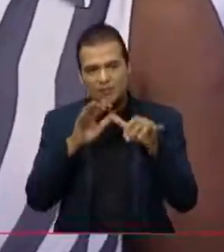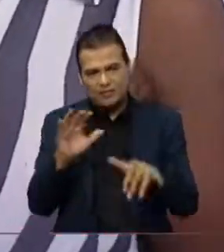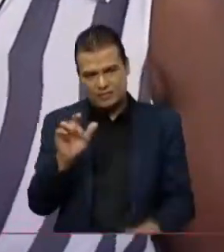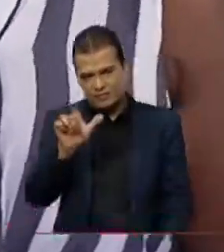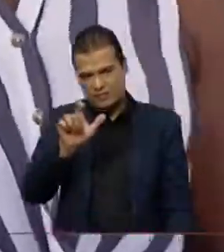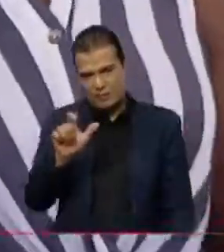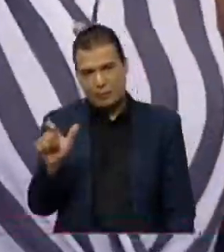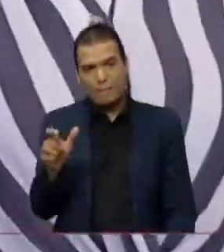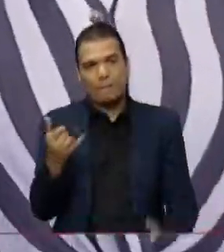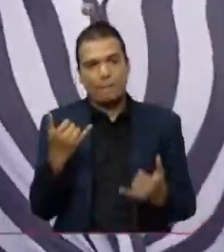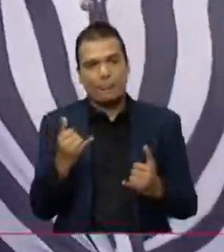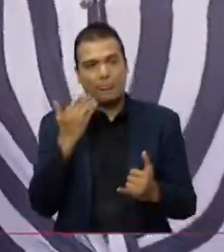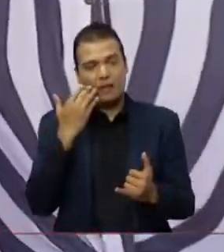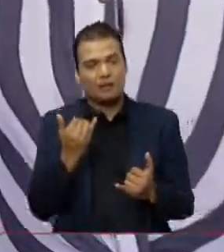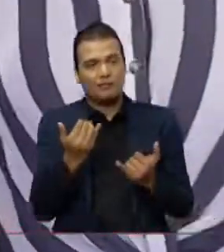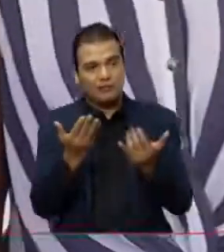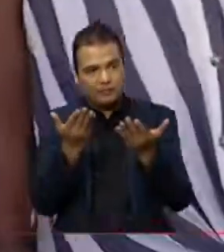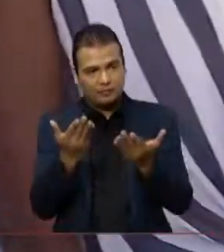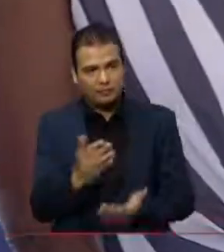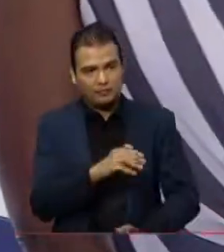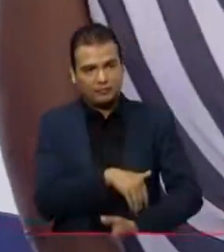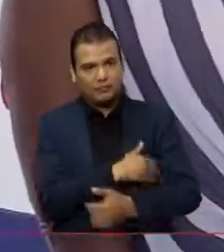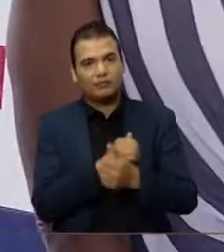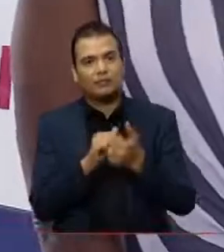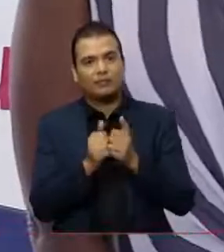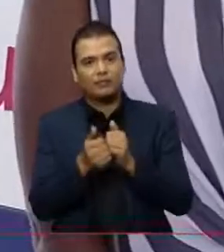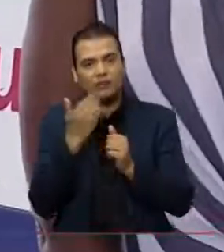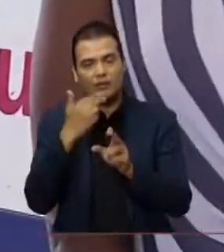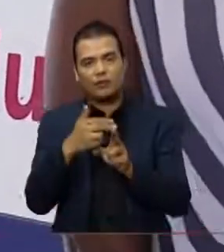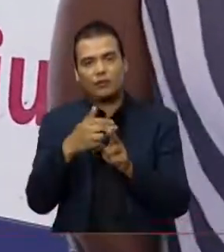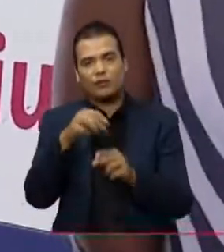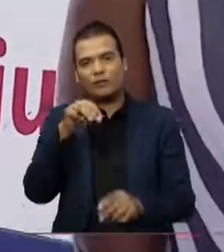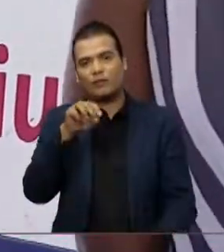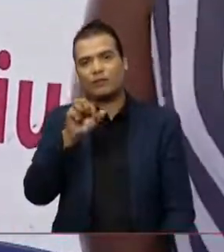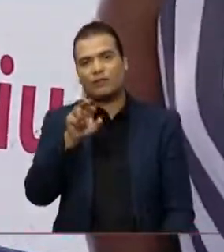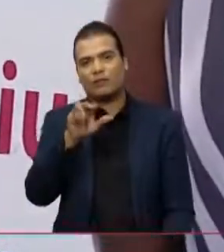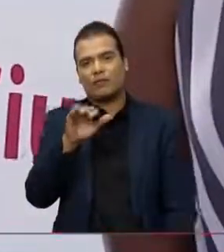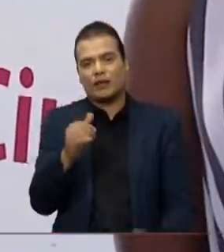todos. Ahí estaba la ministra del Deporte, la doctora María Isabel Urrutia,